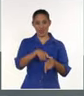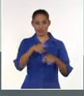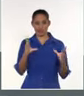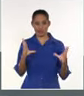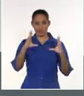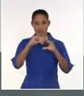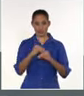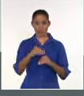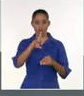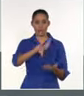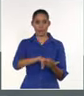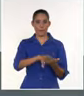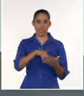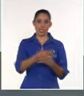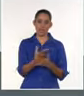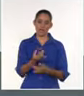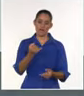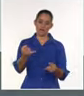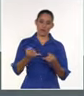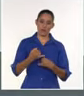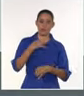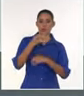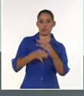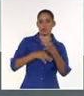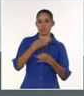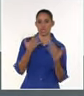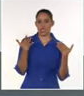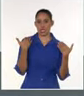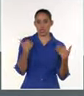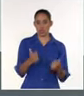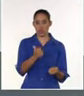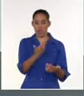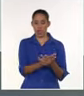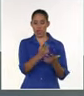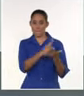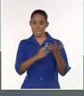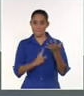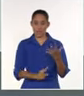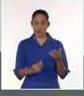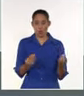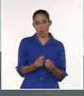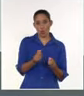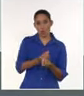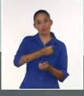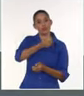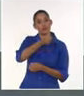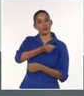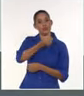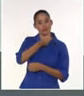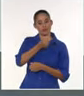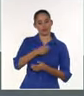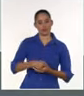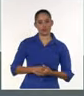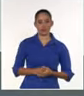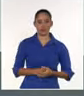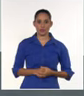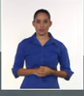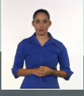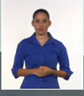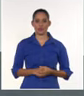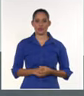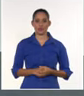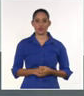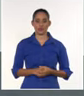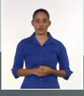más detalles compartimos un fragmento de las declaraciones del director técnico de esa entidad el ingeniero Lázaro guerra Hernández al periodista Bernardo Espinosa en la